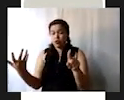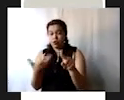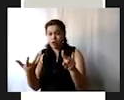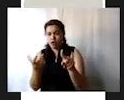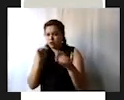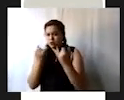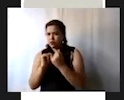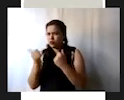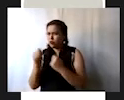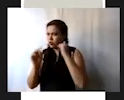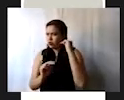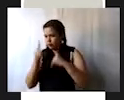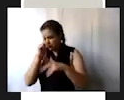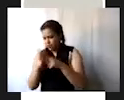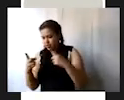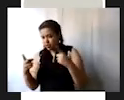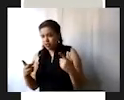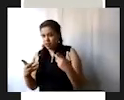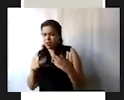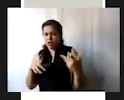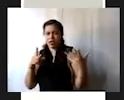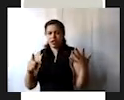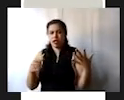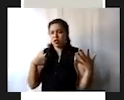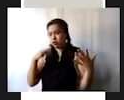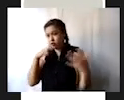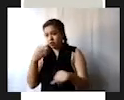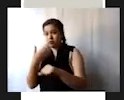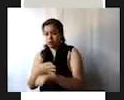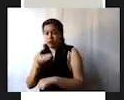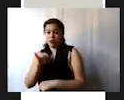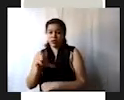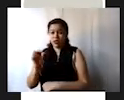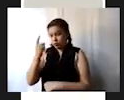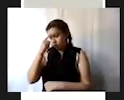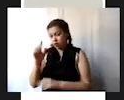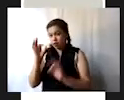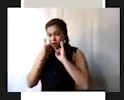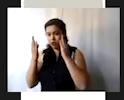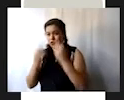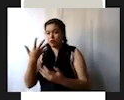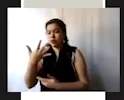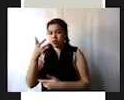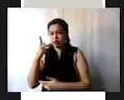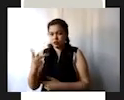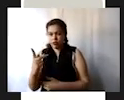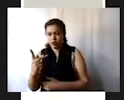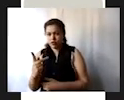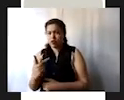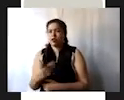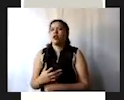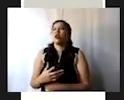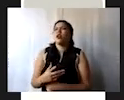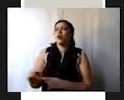otras dimensiones del desarrollo, ¿no? ¿Estoy siendo responsable o no con el esquema de las 5 Ps, por ejemplo, con